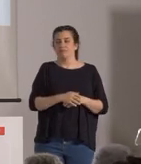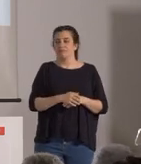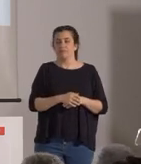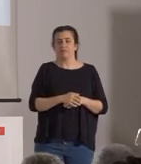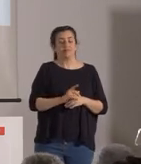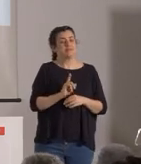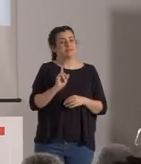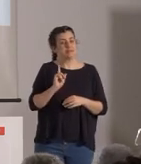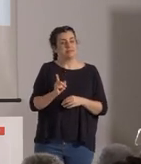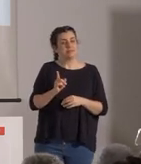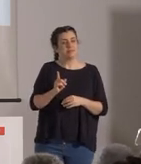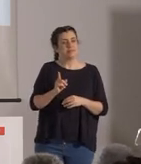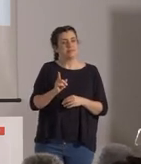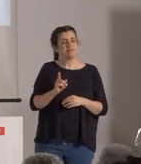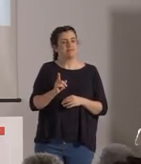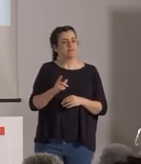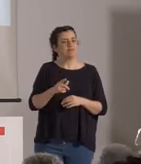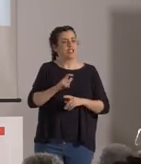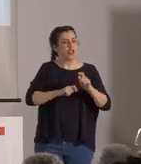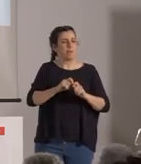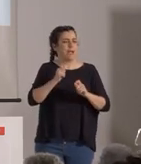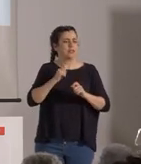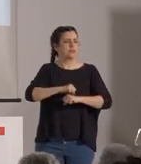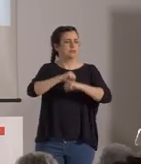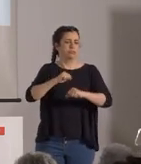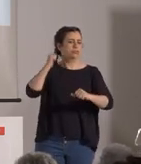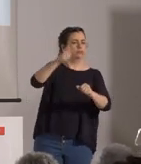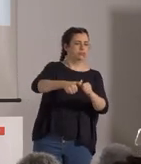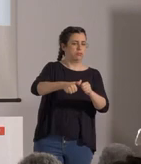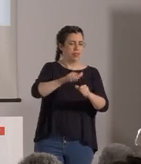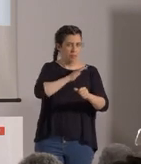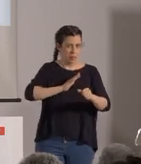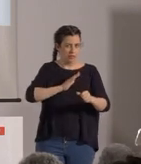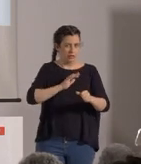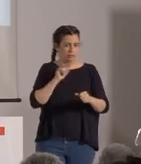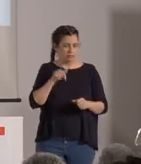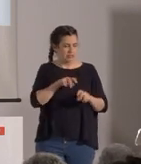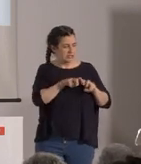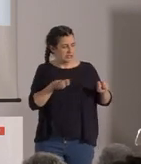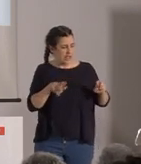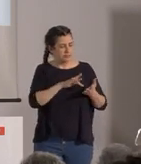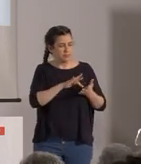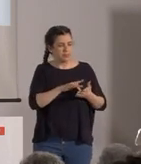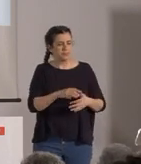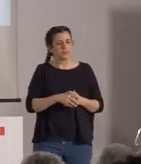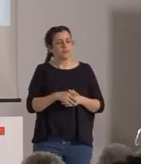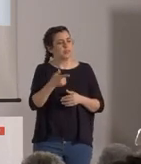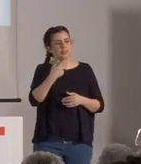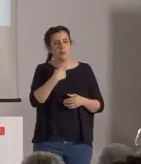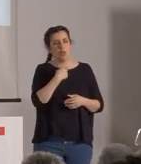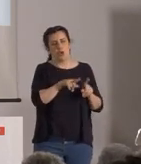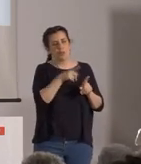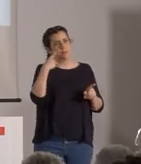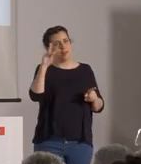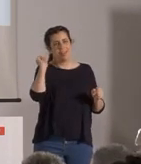ella pertenece a la iniciativa más asentada hasta el momento de las que están en esta jornada. Entonces, hablando desde la voz de la experiencia, que es lo que